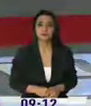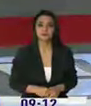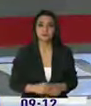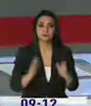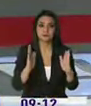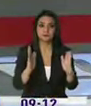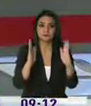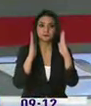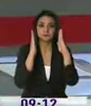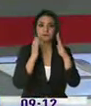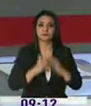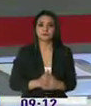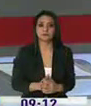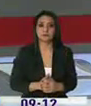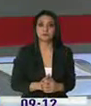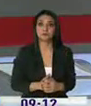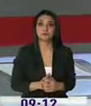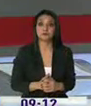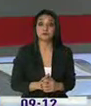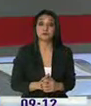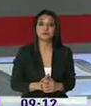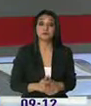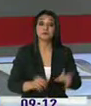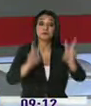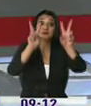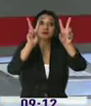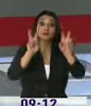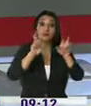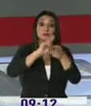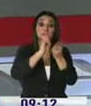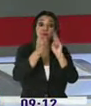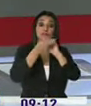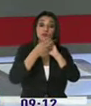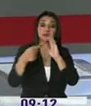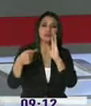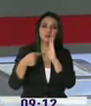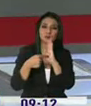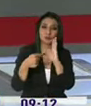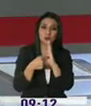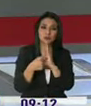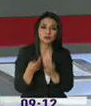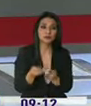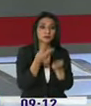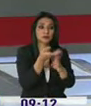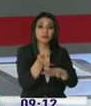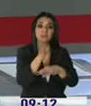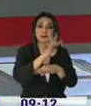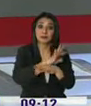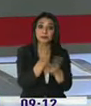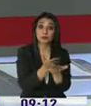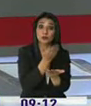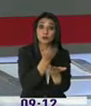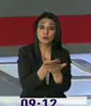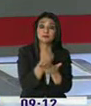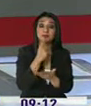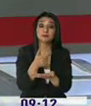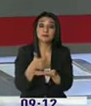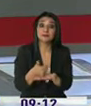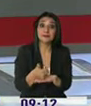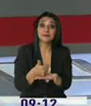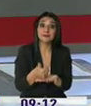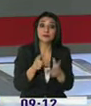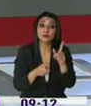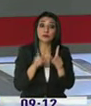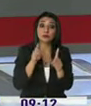Escuchen bien esto, vecinos. Uno de los aspectos que incluyen las reformas tributarias enviadas a la Asamblea es el incentivar el uso